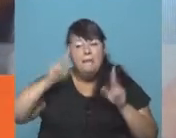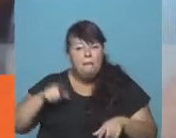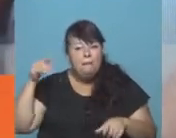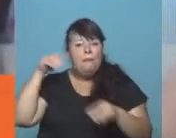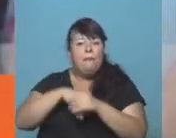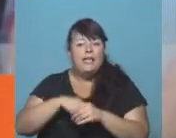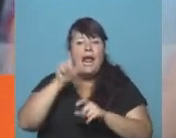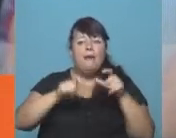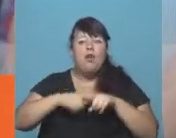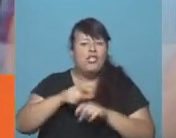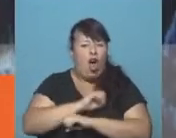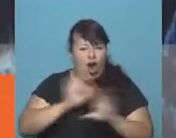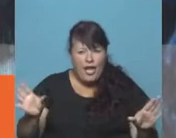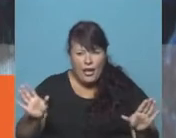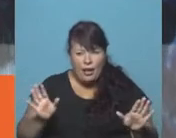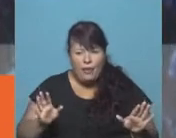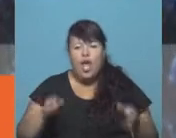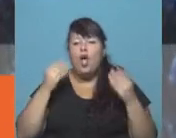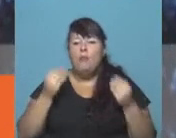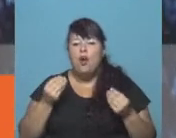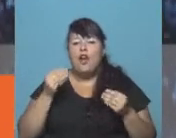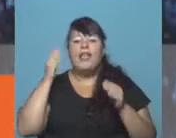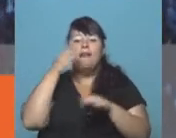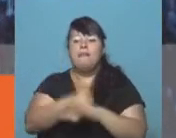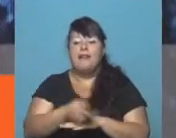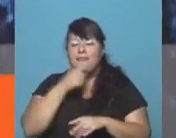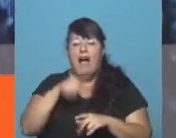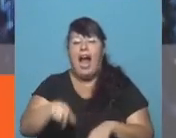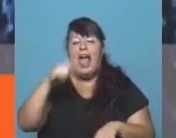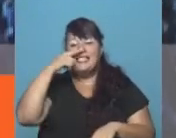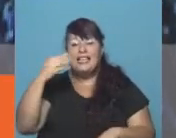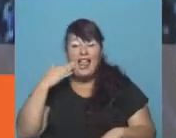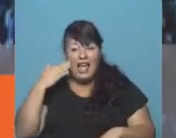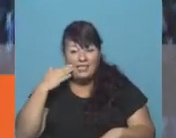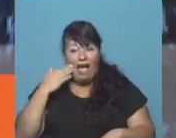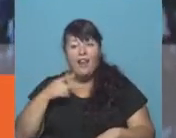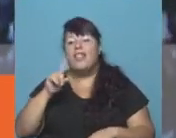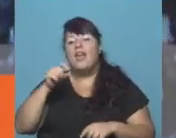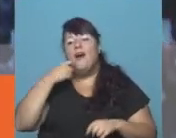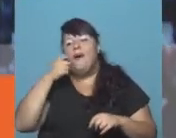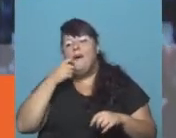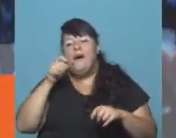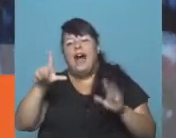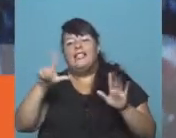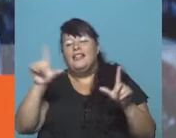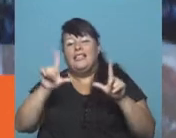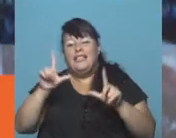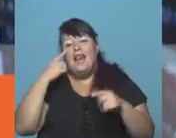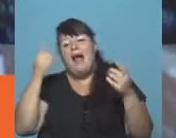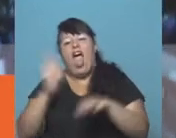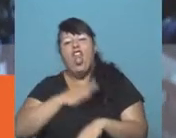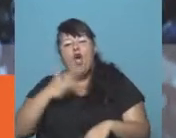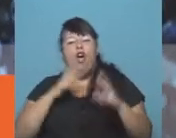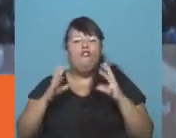metido en la casa de la gente de la peor de la manera porque se metió por la ventana y las 7 la tarde en lugar de prender la televisión a ver una